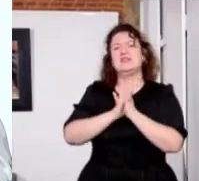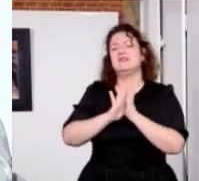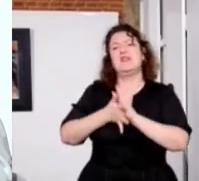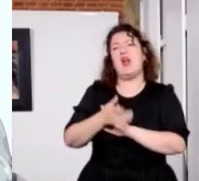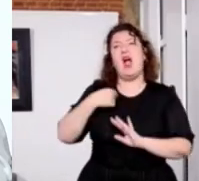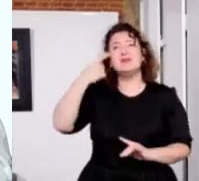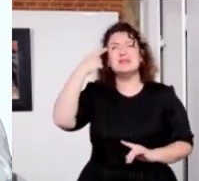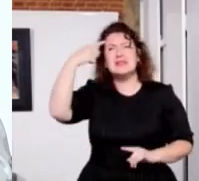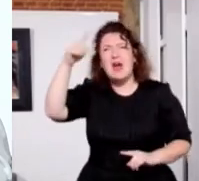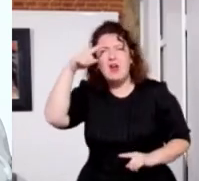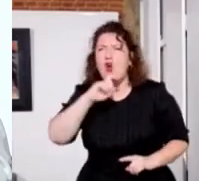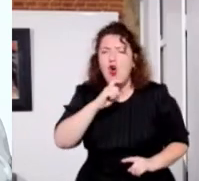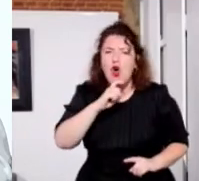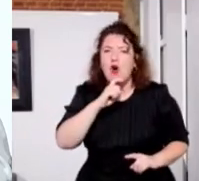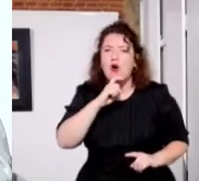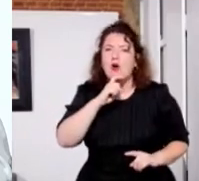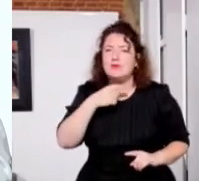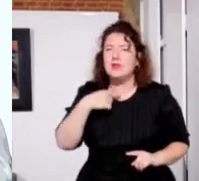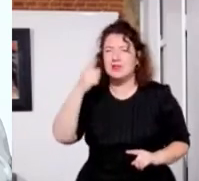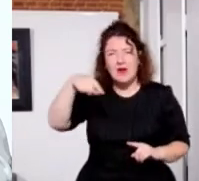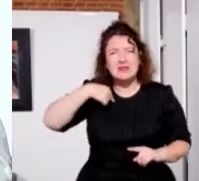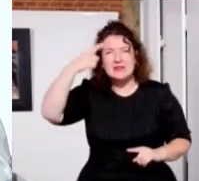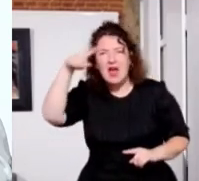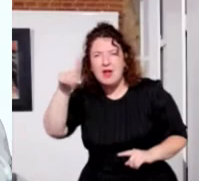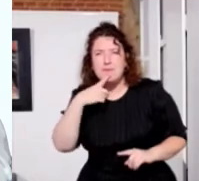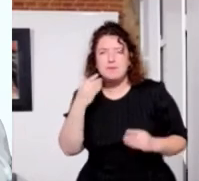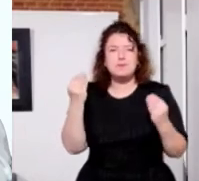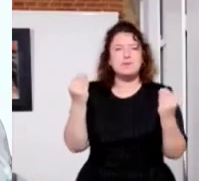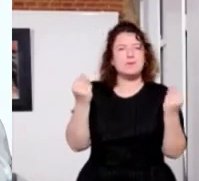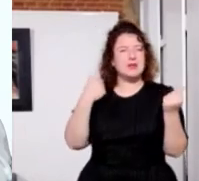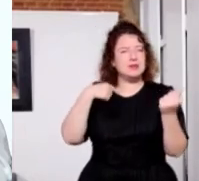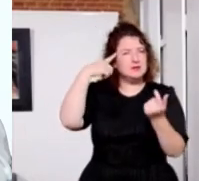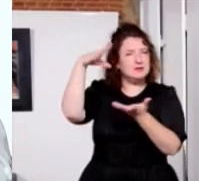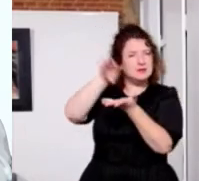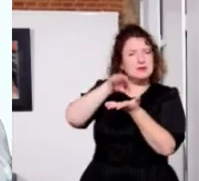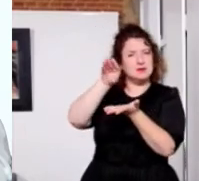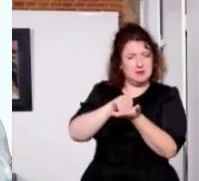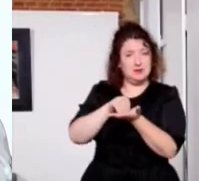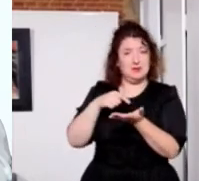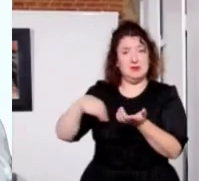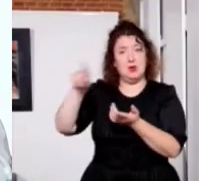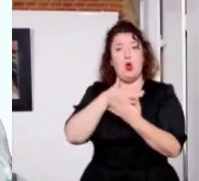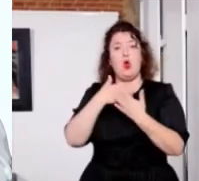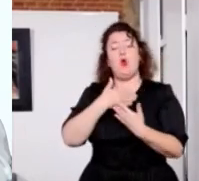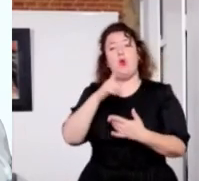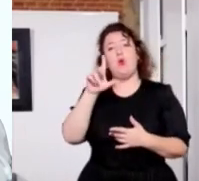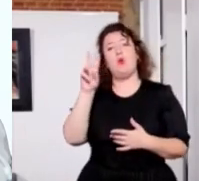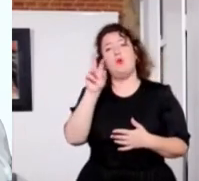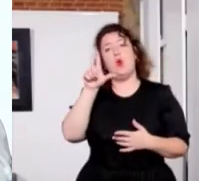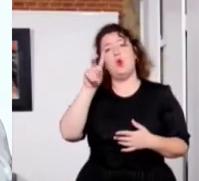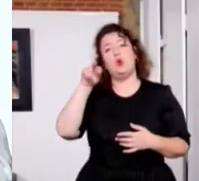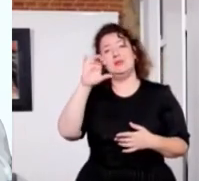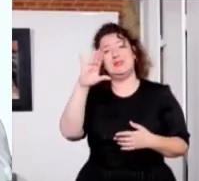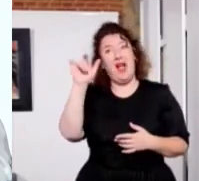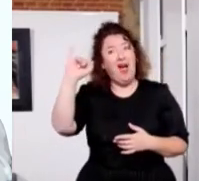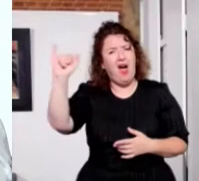La sabiduría es saber con sabor. Y tenemos el saber de la Volunteca y desde la experiencia